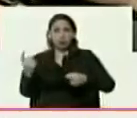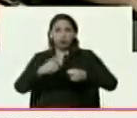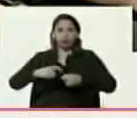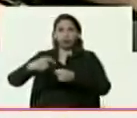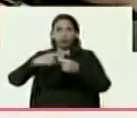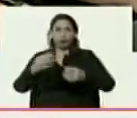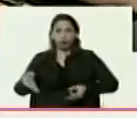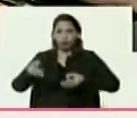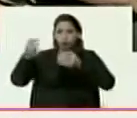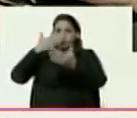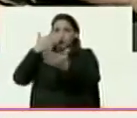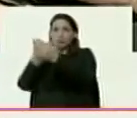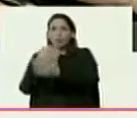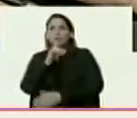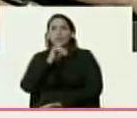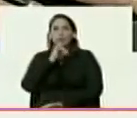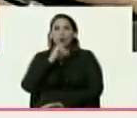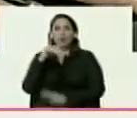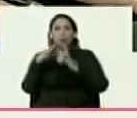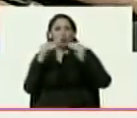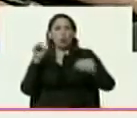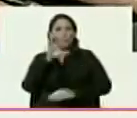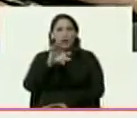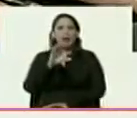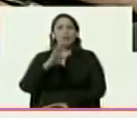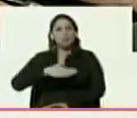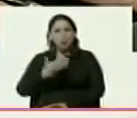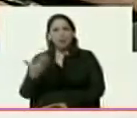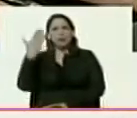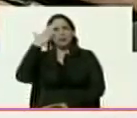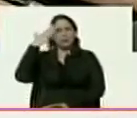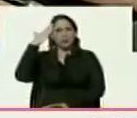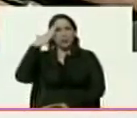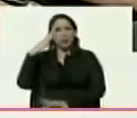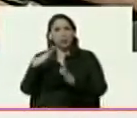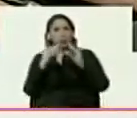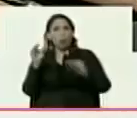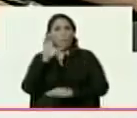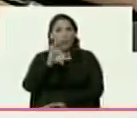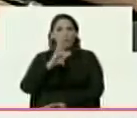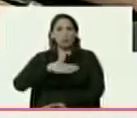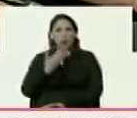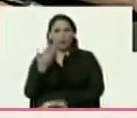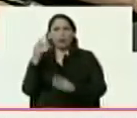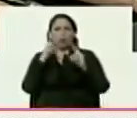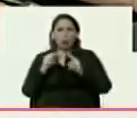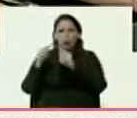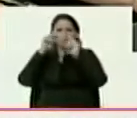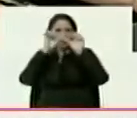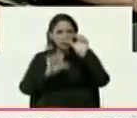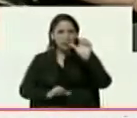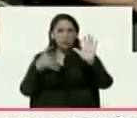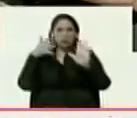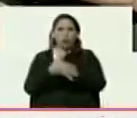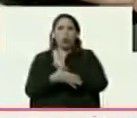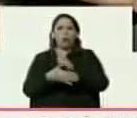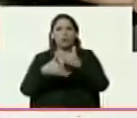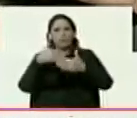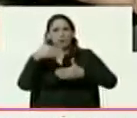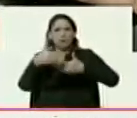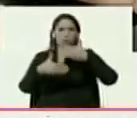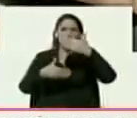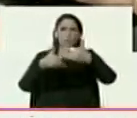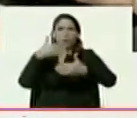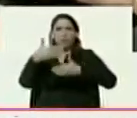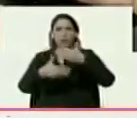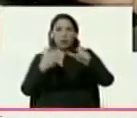informes para que todo el país pueda opinar, para que todo el país pueda conocer de la evolución del trabajo